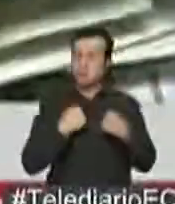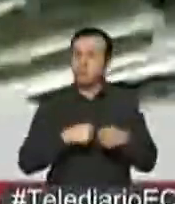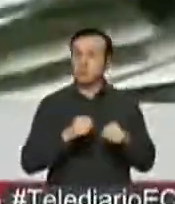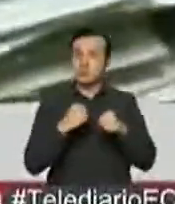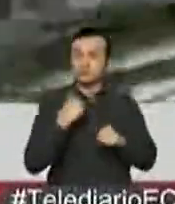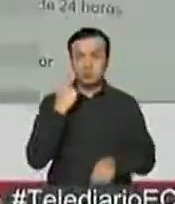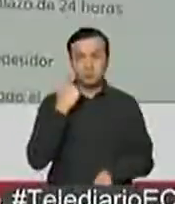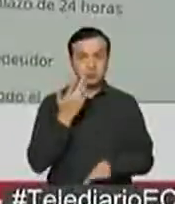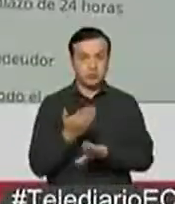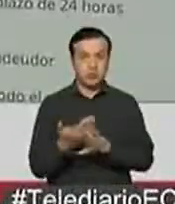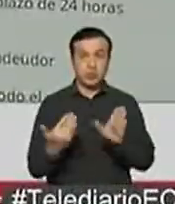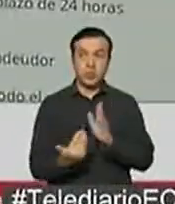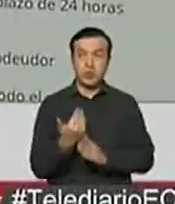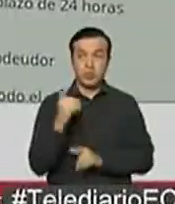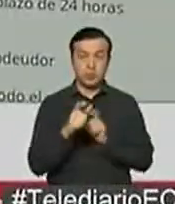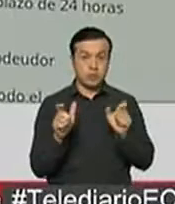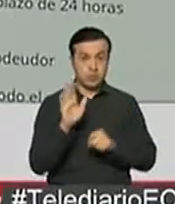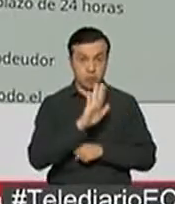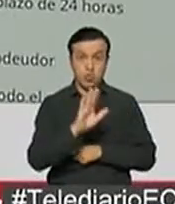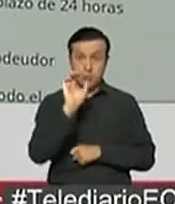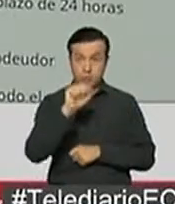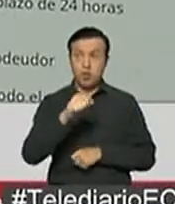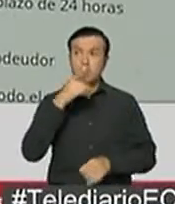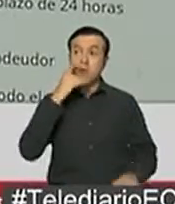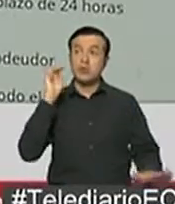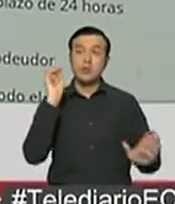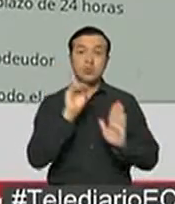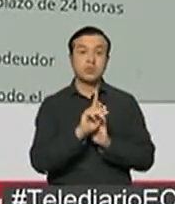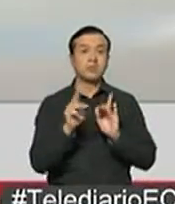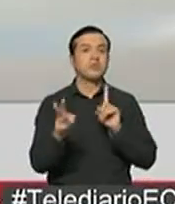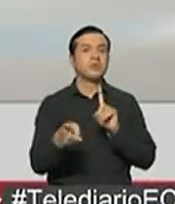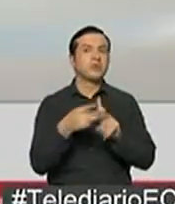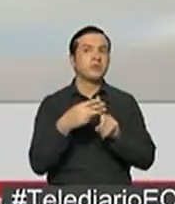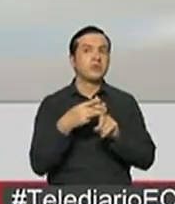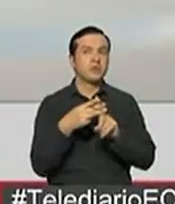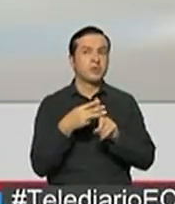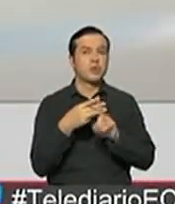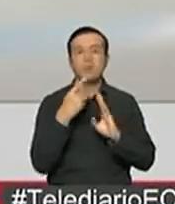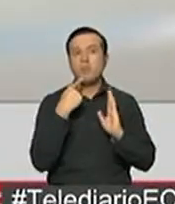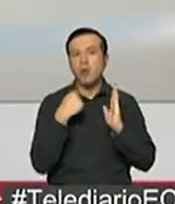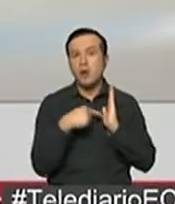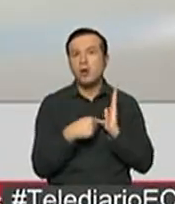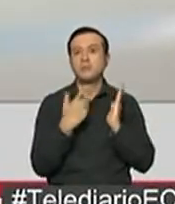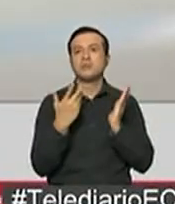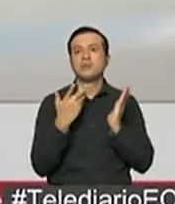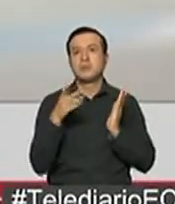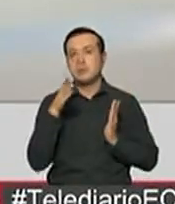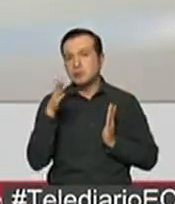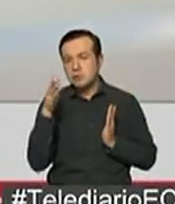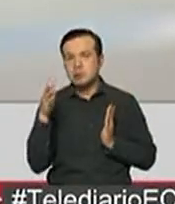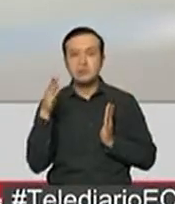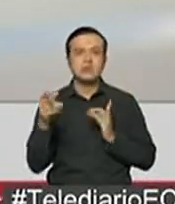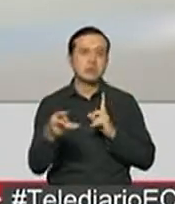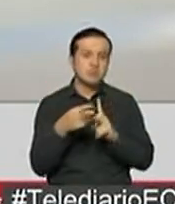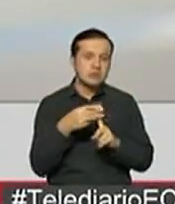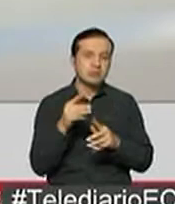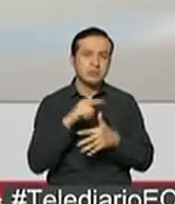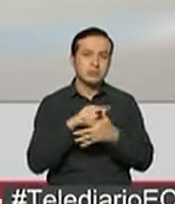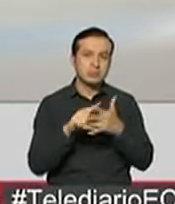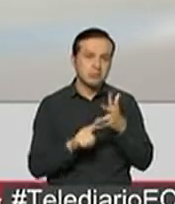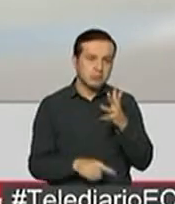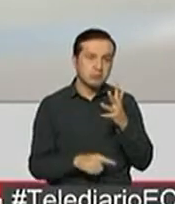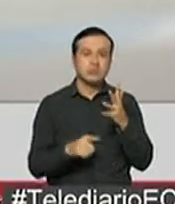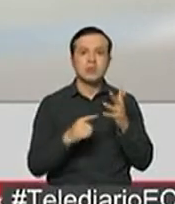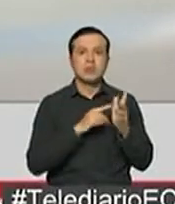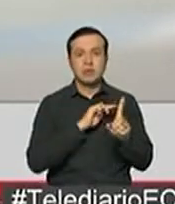presenta una nueva herramienta para que la ciudadanía pueda hacer sus denuncias en línea evita que tengan que estar movilizando siguiendo un chat a un sauber